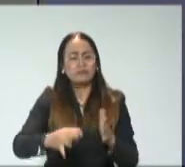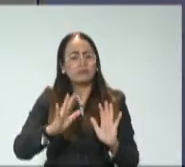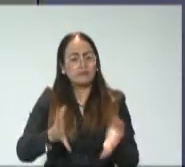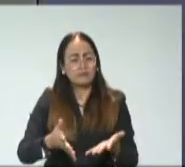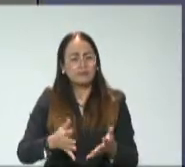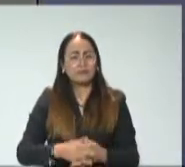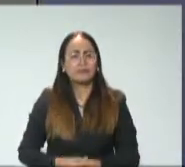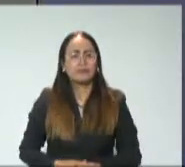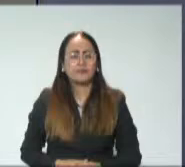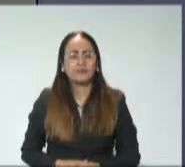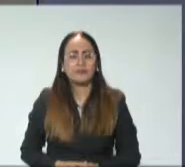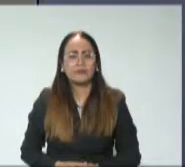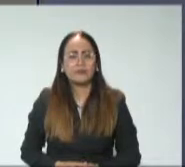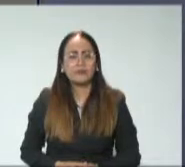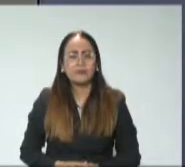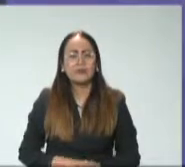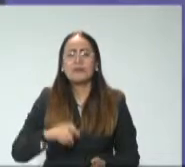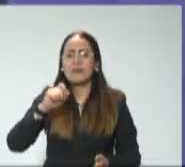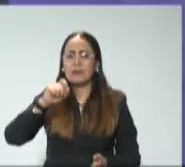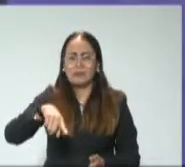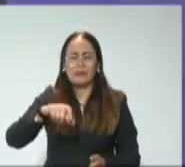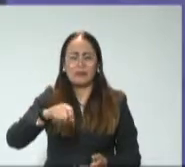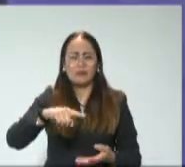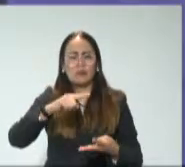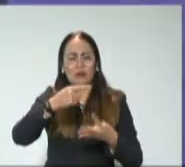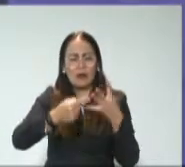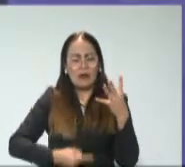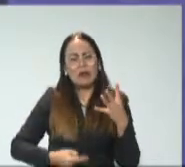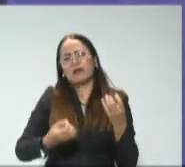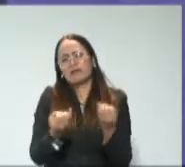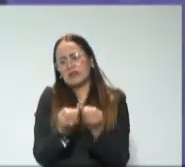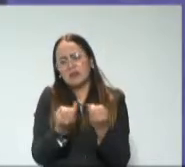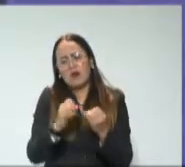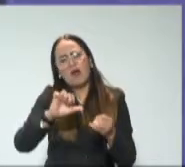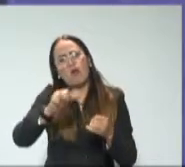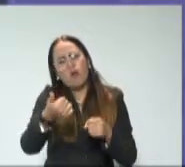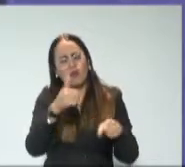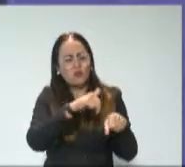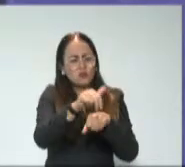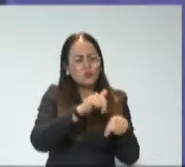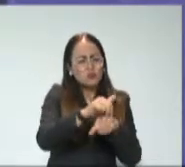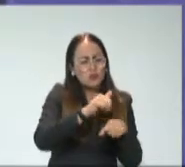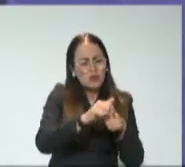también aclarar el mismo ha reconocido que hay subregistradas